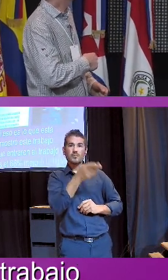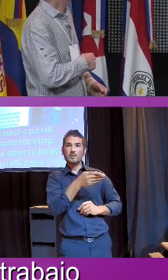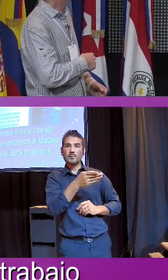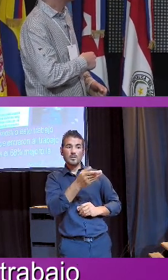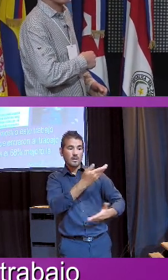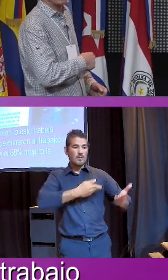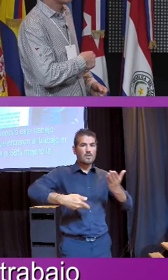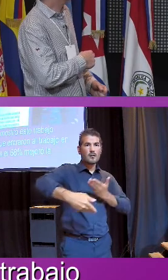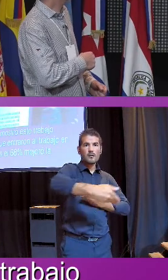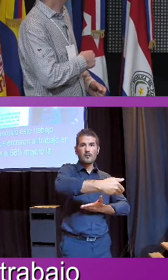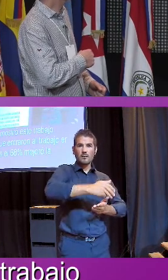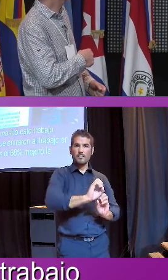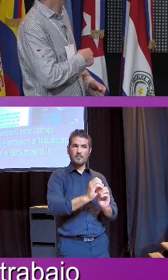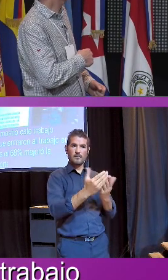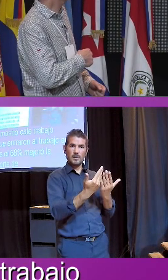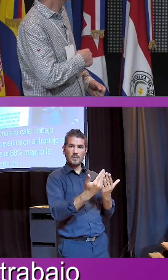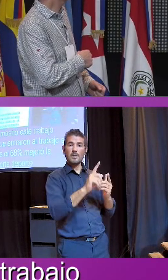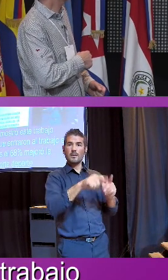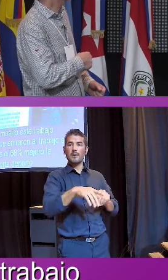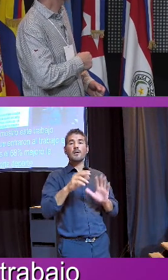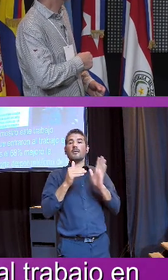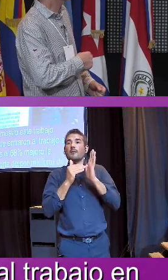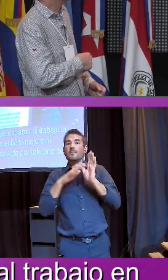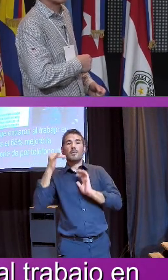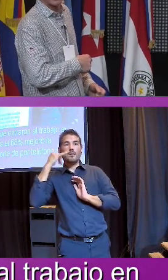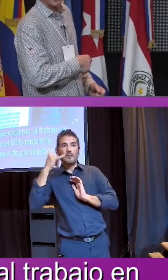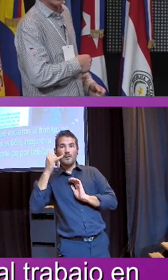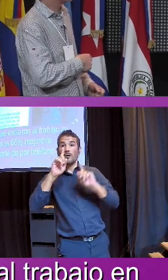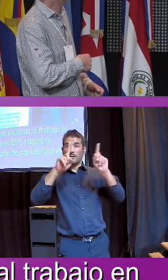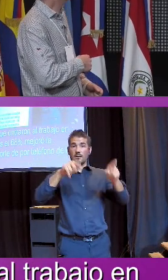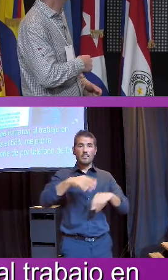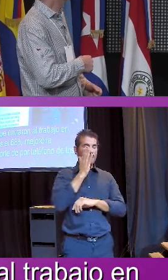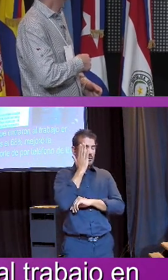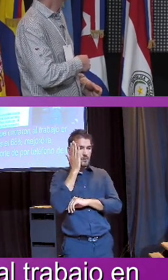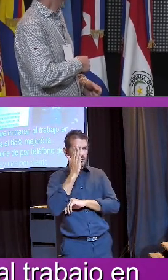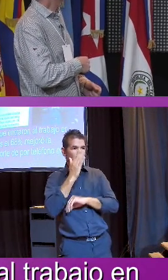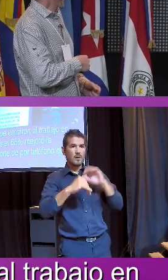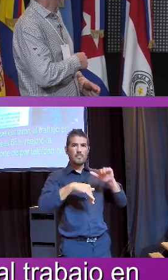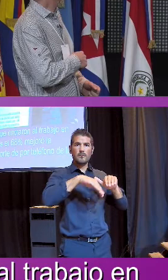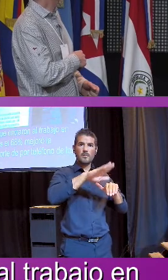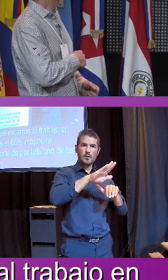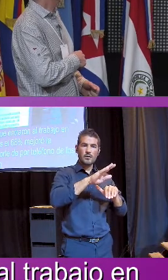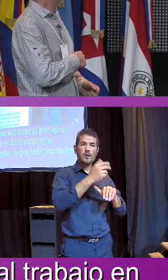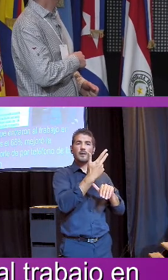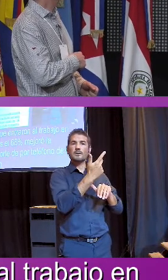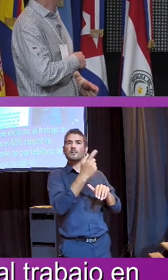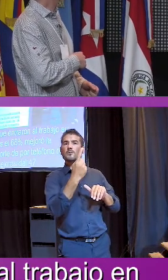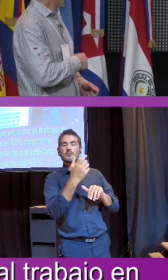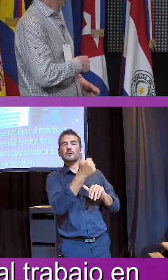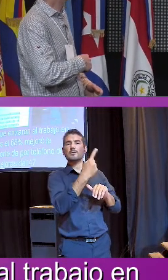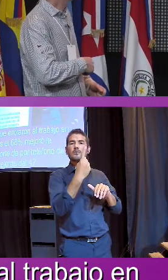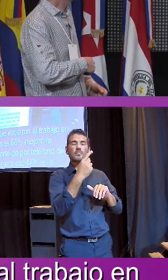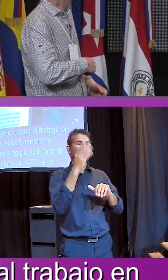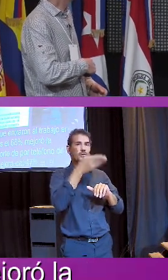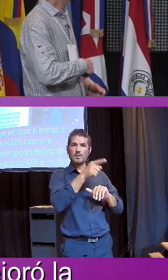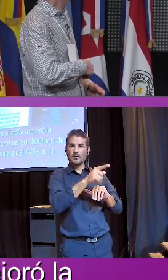hiperactividad, esto según el reporte por teléfono de los padres, el sueño mejoras del 71%, mejoras del 47% en